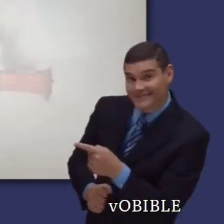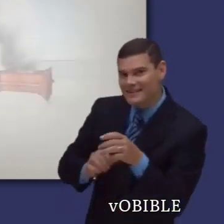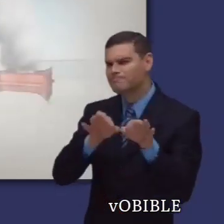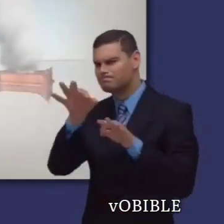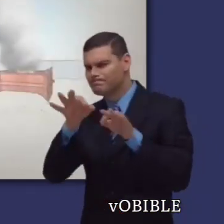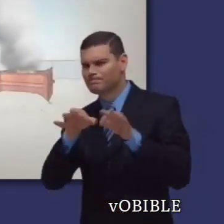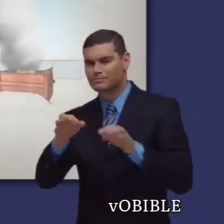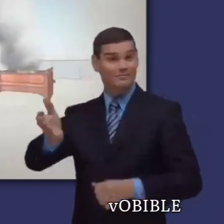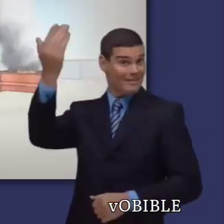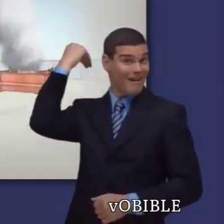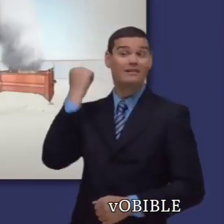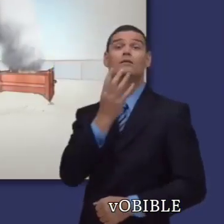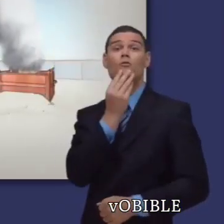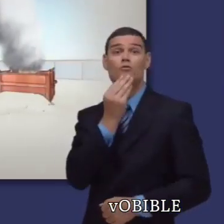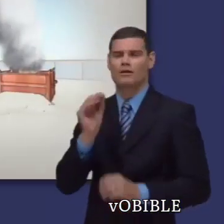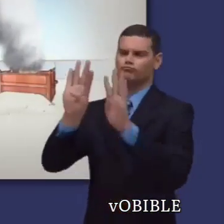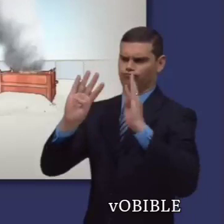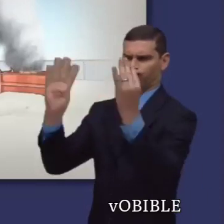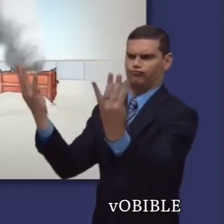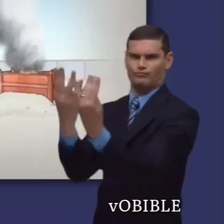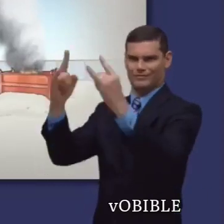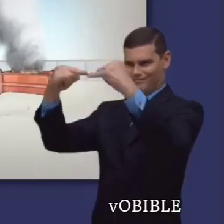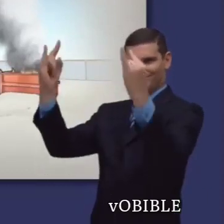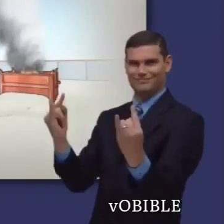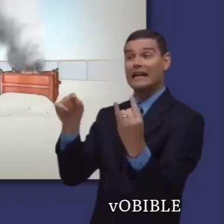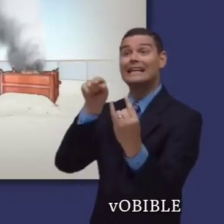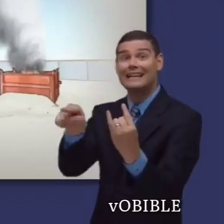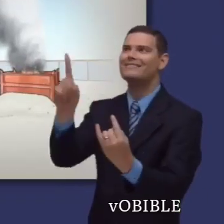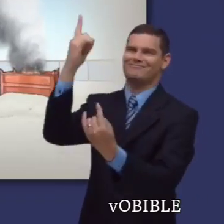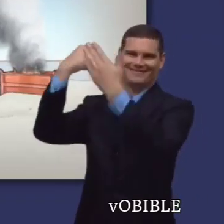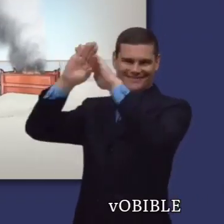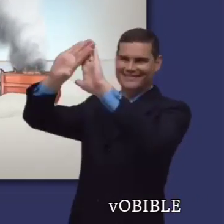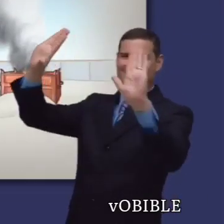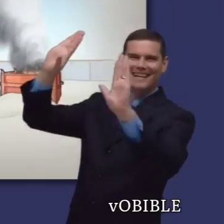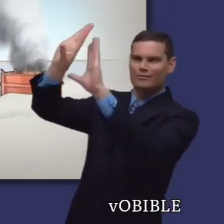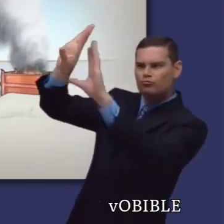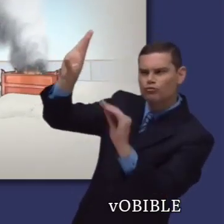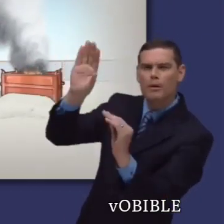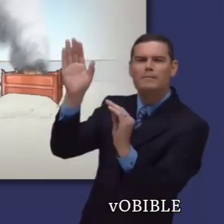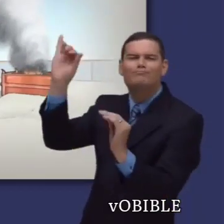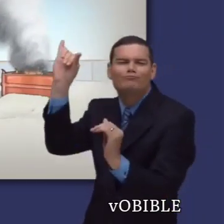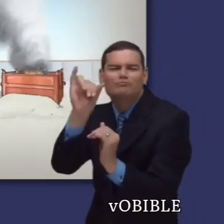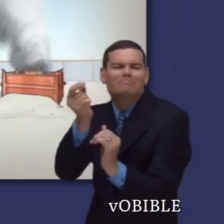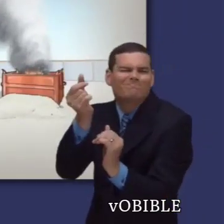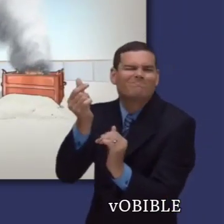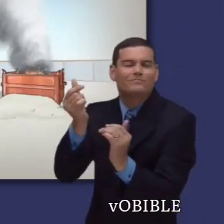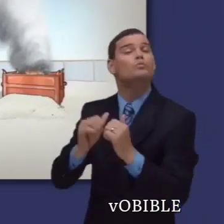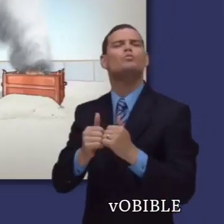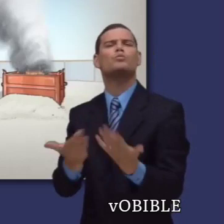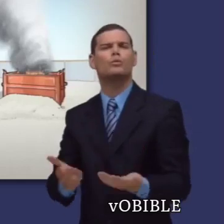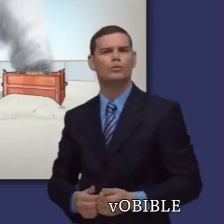leemos: Esta tienda es una representación simbólica. Aquí Pablo se refería a la tienda o